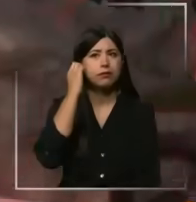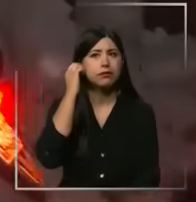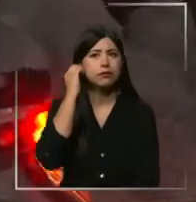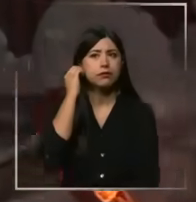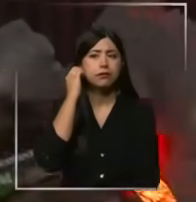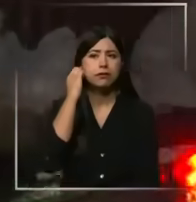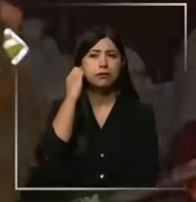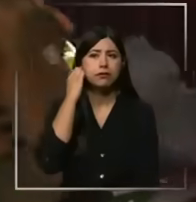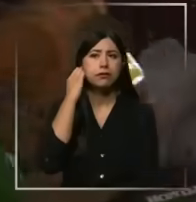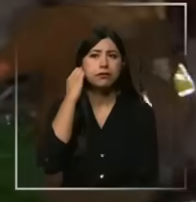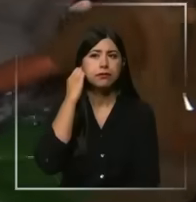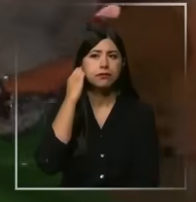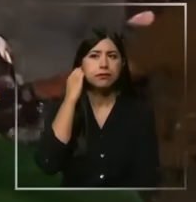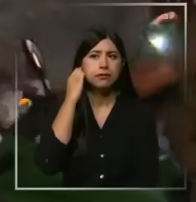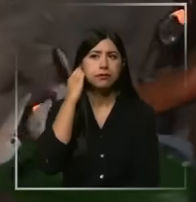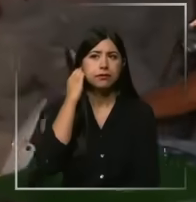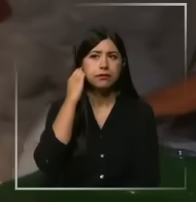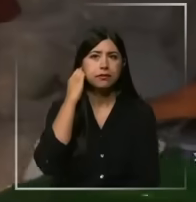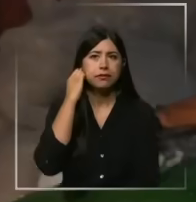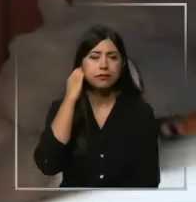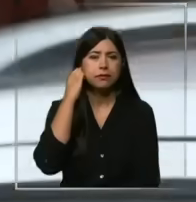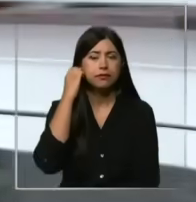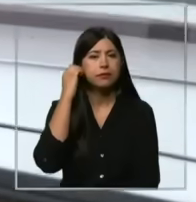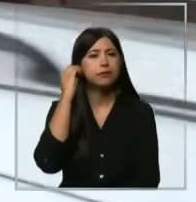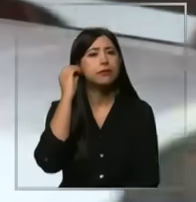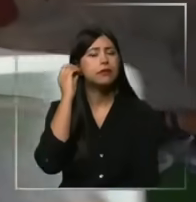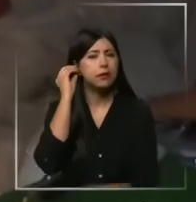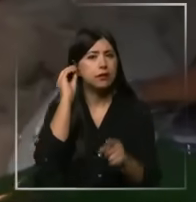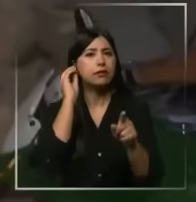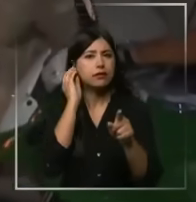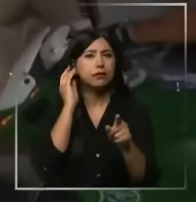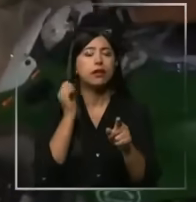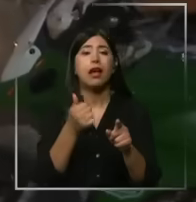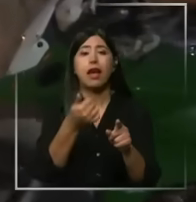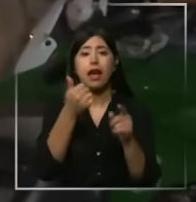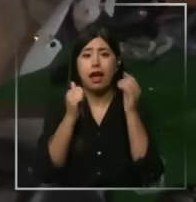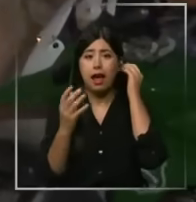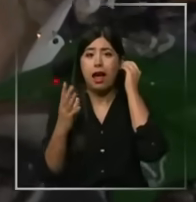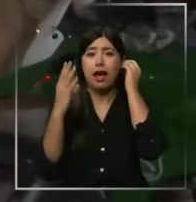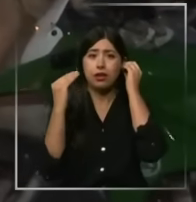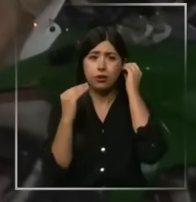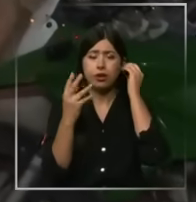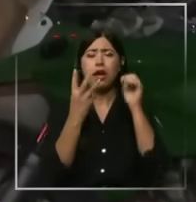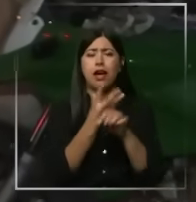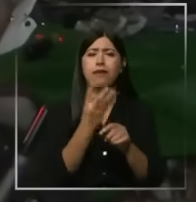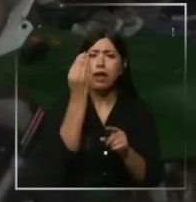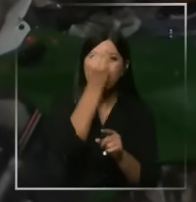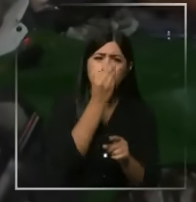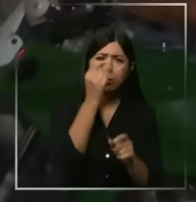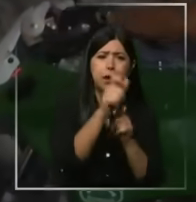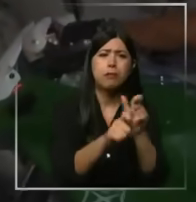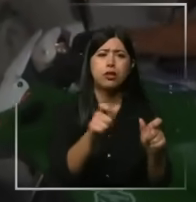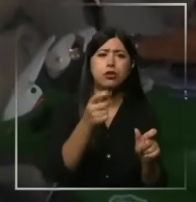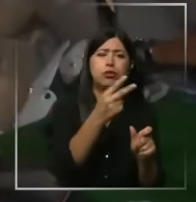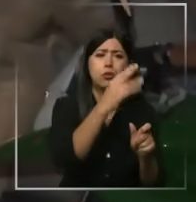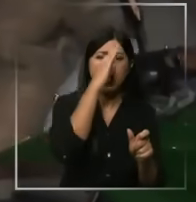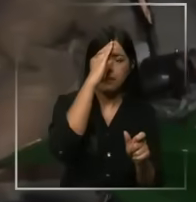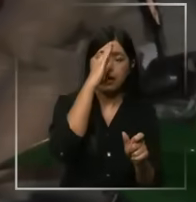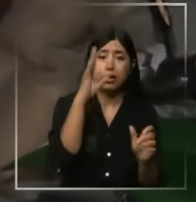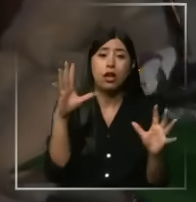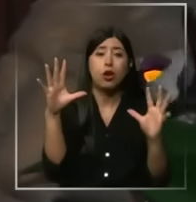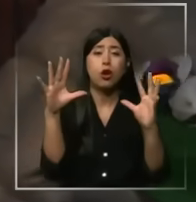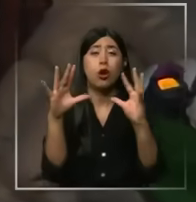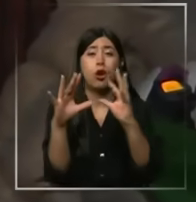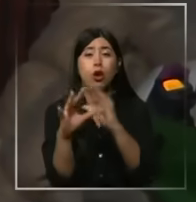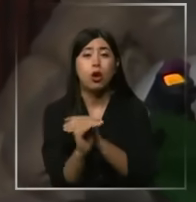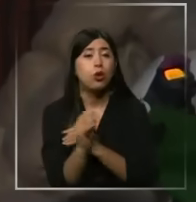Sí, cuéntame, Pati. Sí, es que se suma un poco a lo que vimos anoche. Habían varios registros, testimonios, la preocupación que tiene la gente. Apenas se oscurece